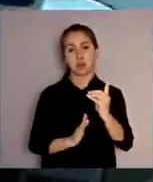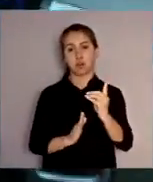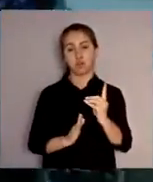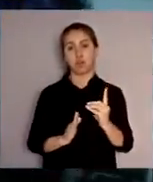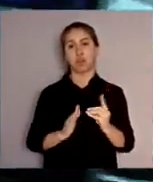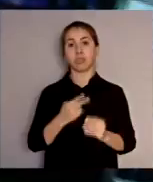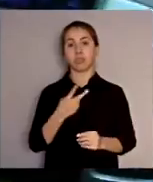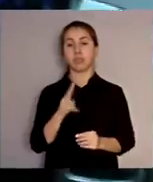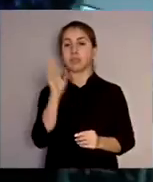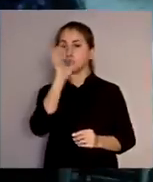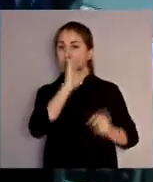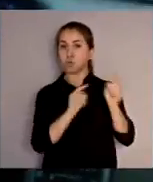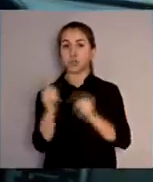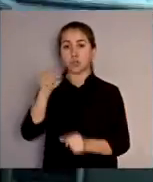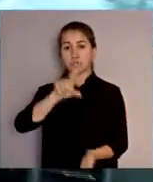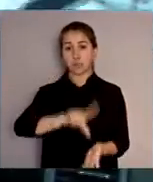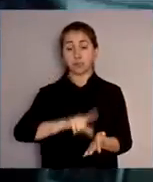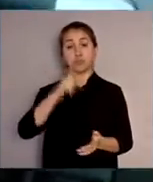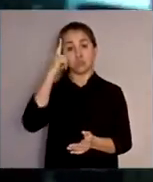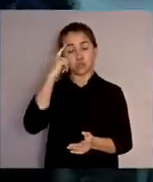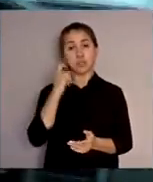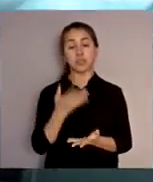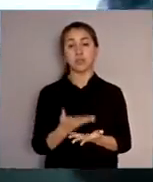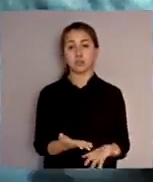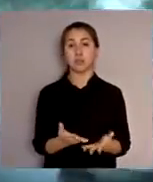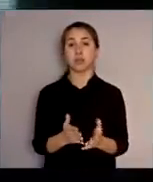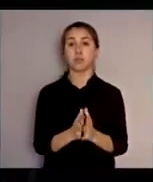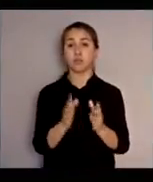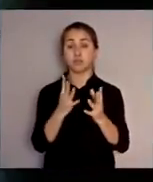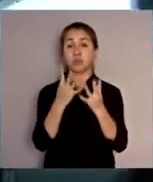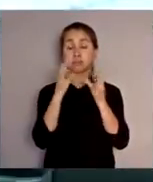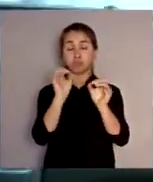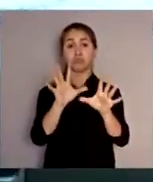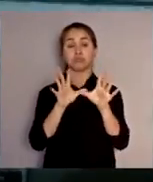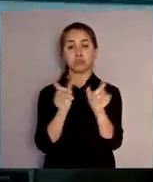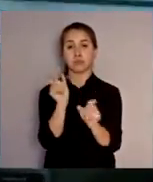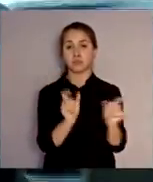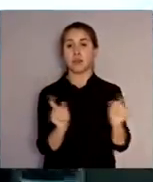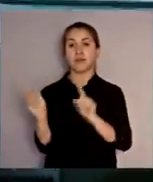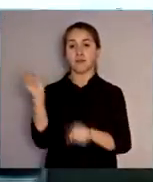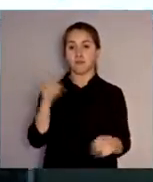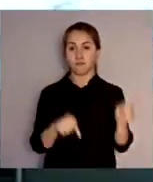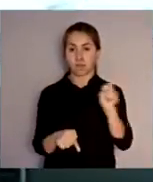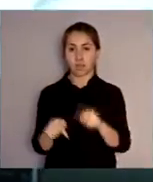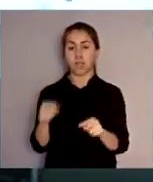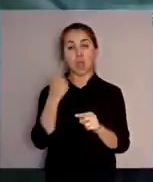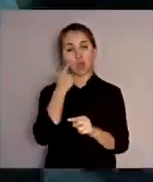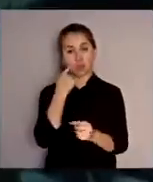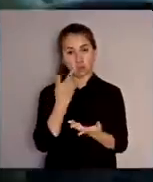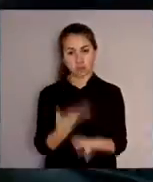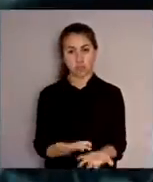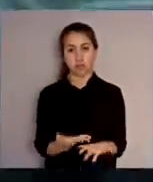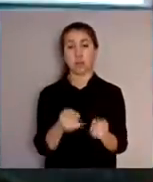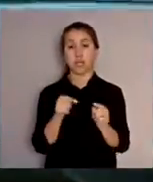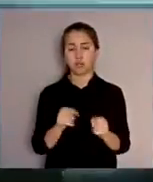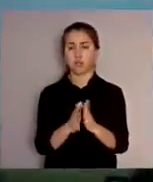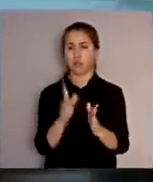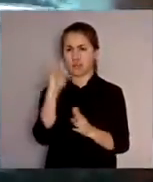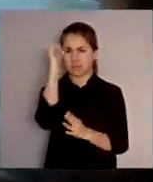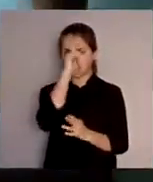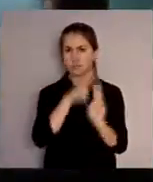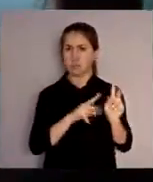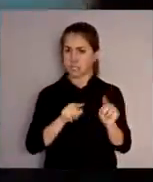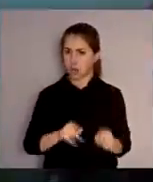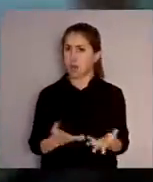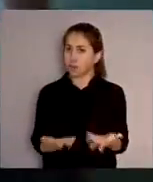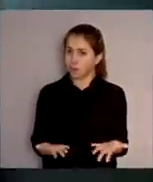desarrollo turístico de este lugar, yo creo que es un atractivo para que la gente venga a conocerlo. ¿Esto es peludo lo que vamos